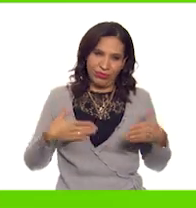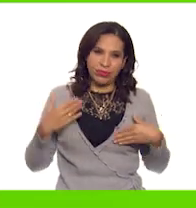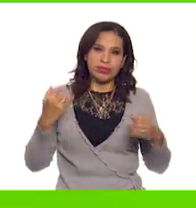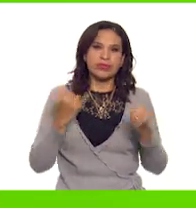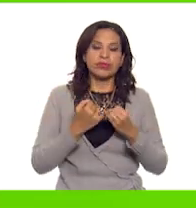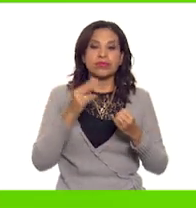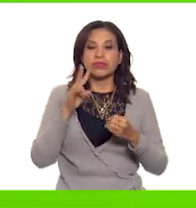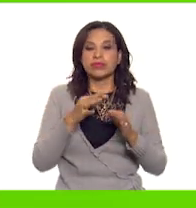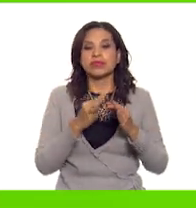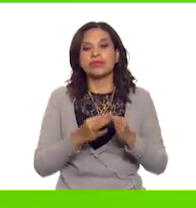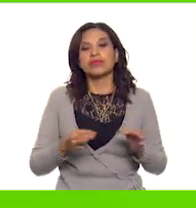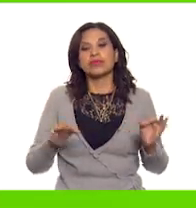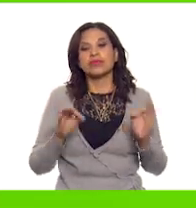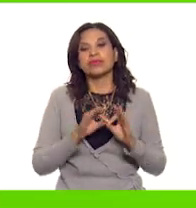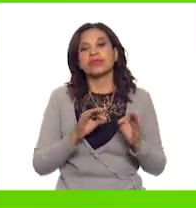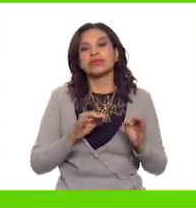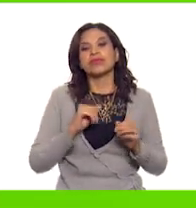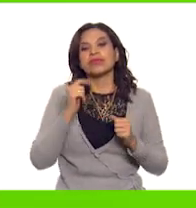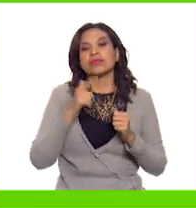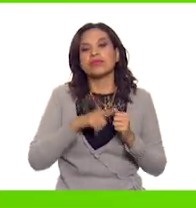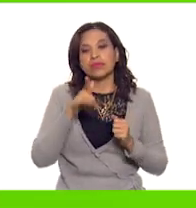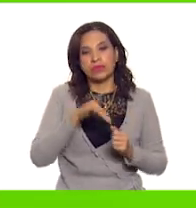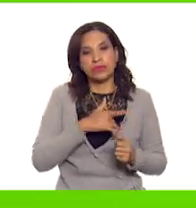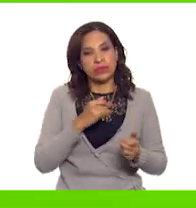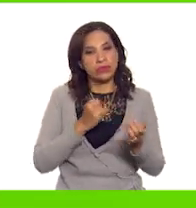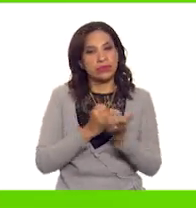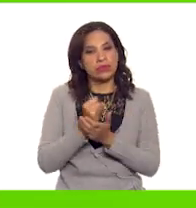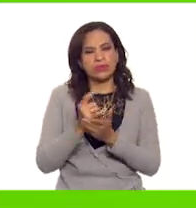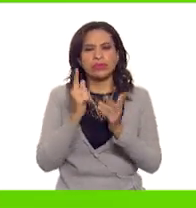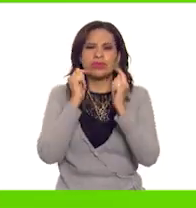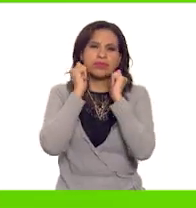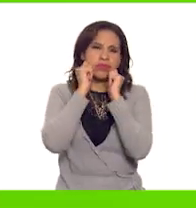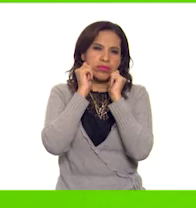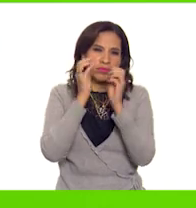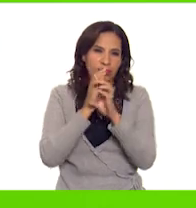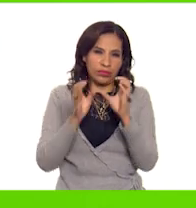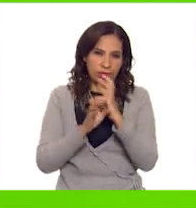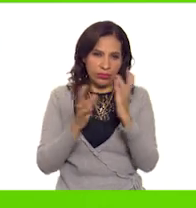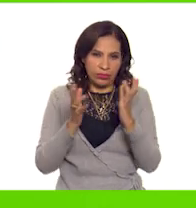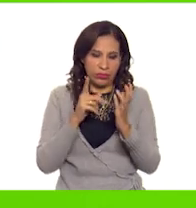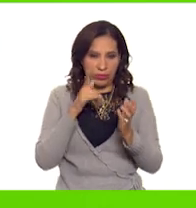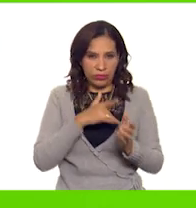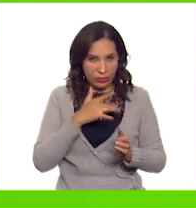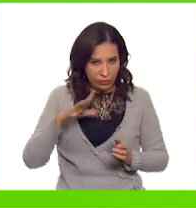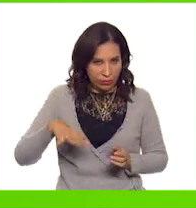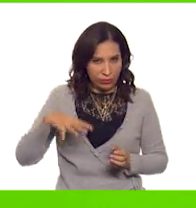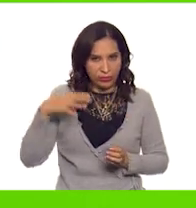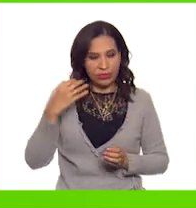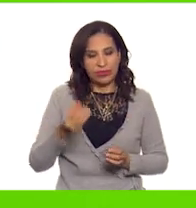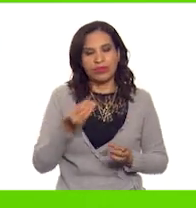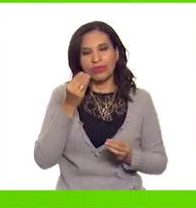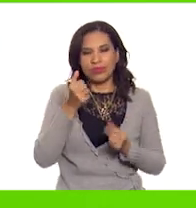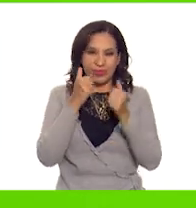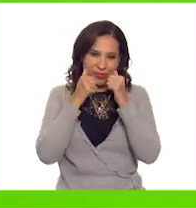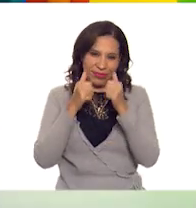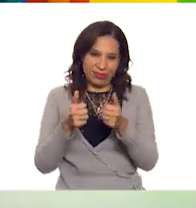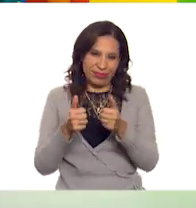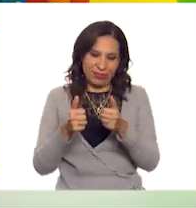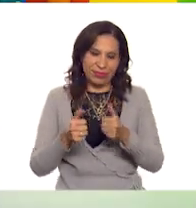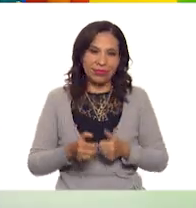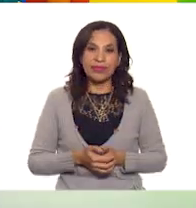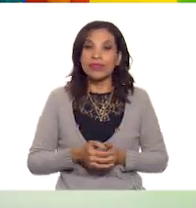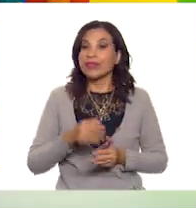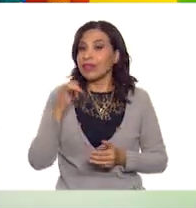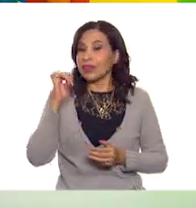También es importante que por aquello que te decidas, no importa lo que sea, lo hagas con esfuerzo y mucha dedicación.